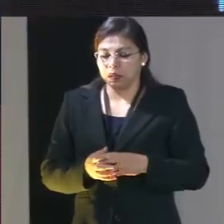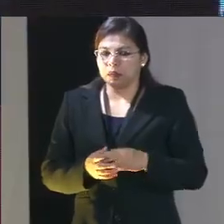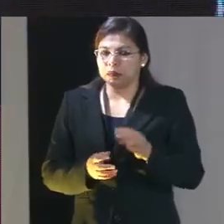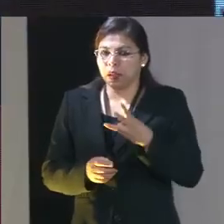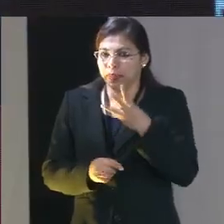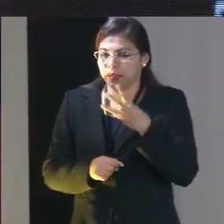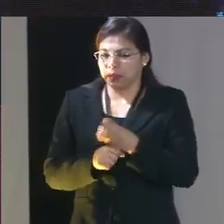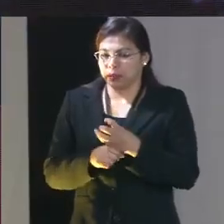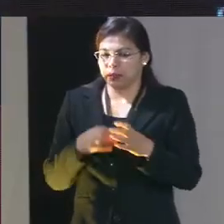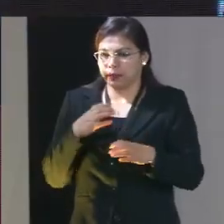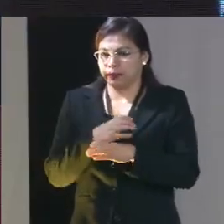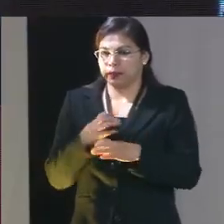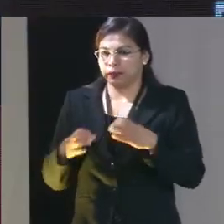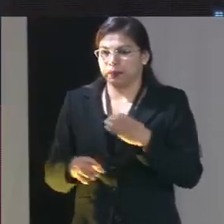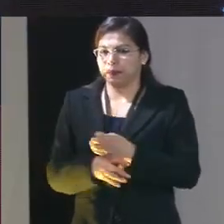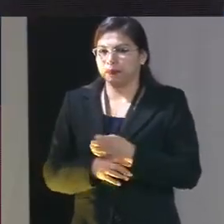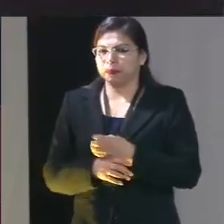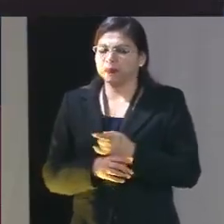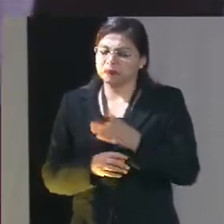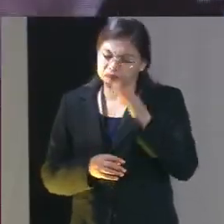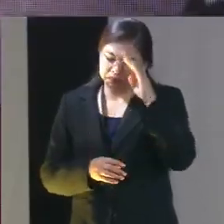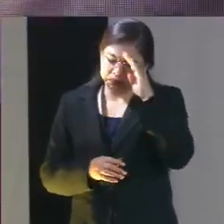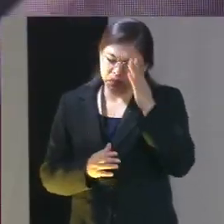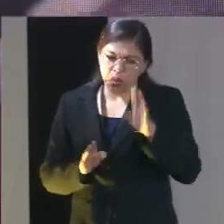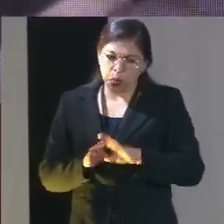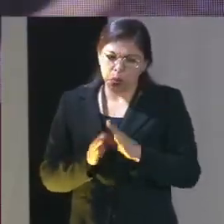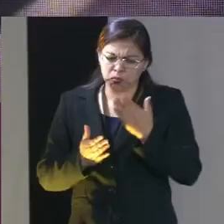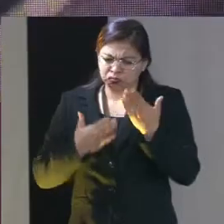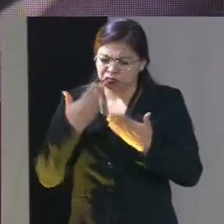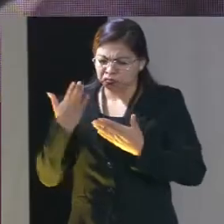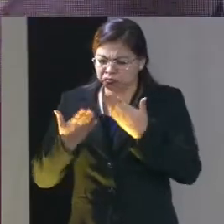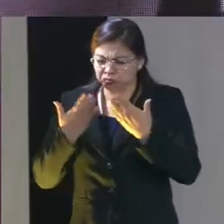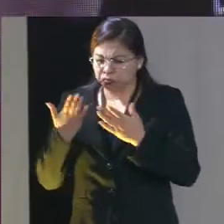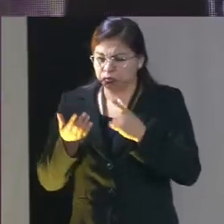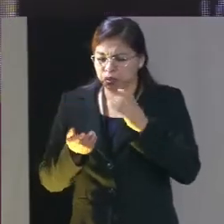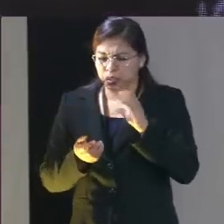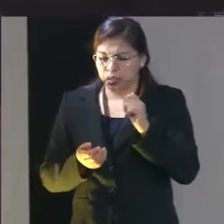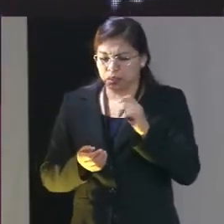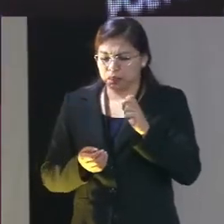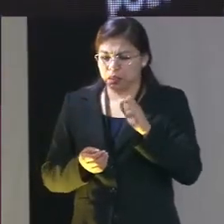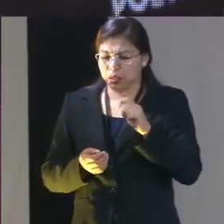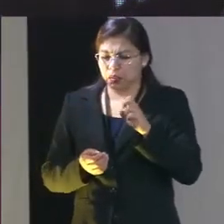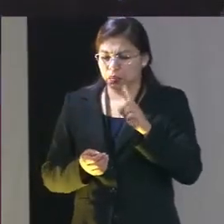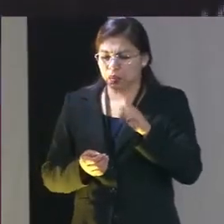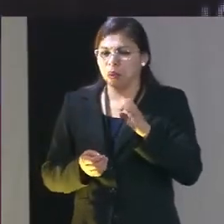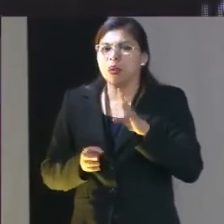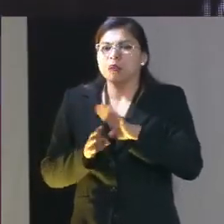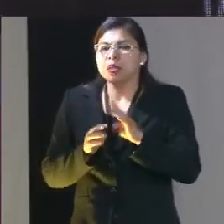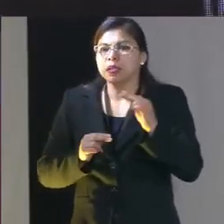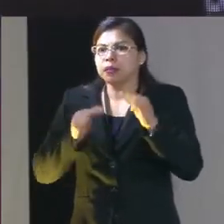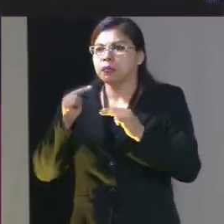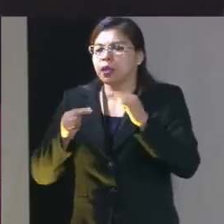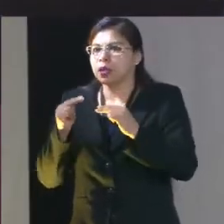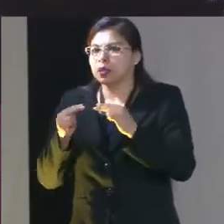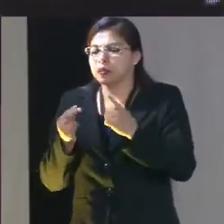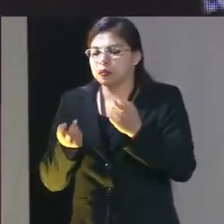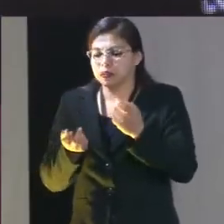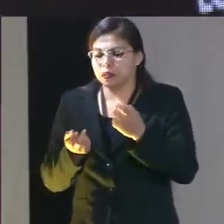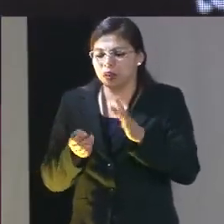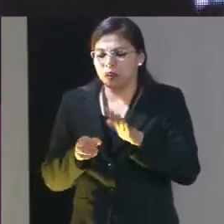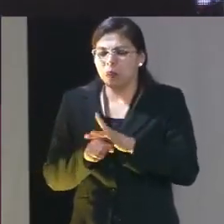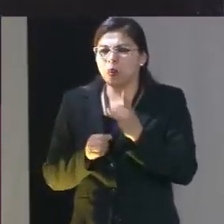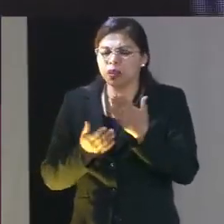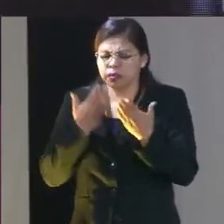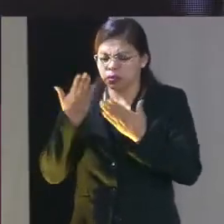la tercera cosa queda por estudiar, yo apenas la sugiero en un capítulo que se llama Cuestión de Clase. ¿Y por qué